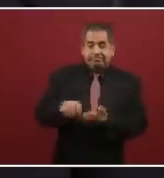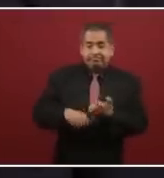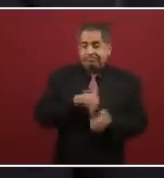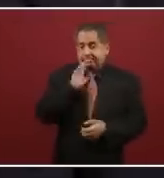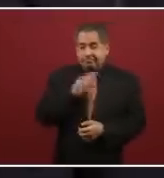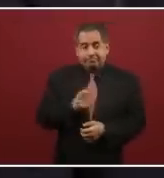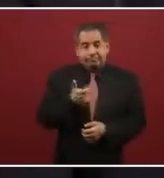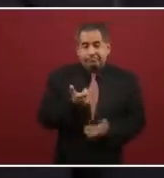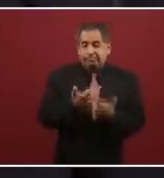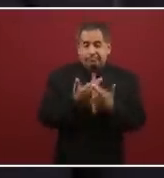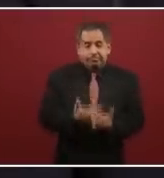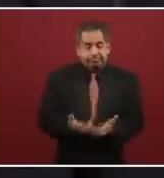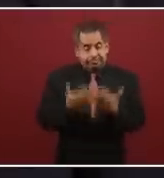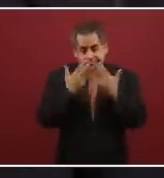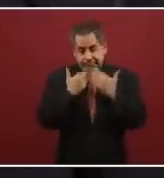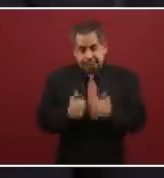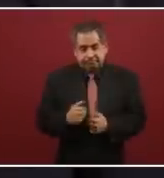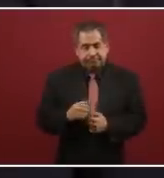económicamente,